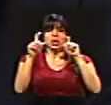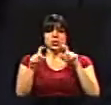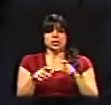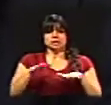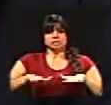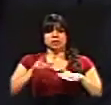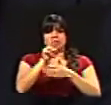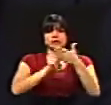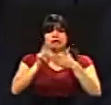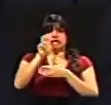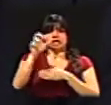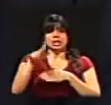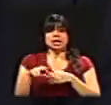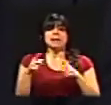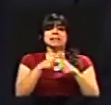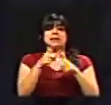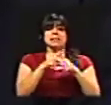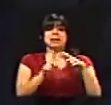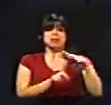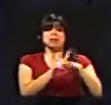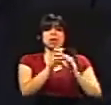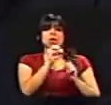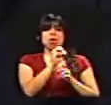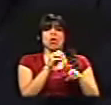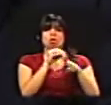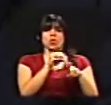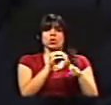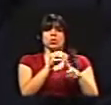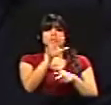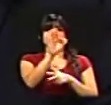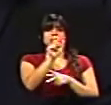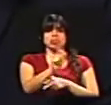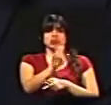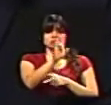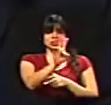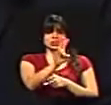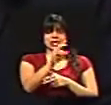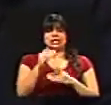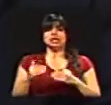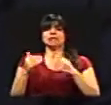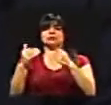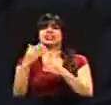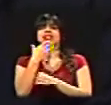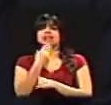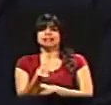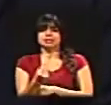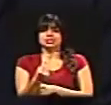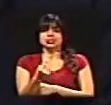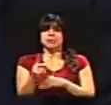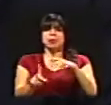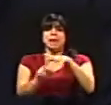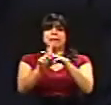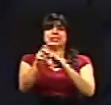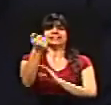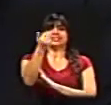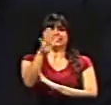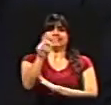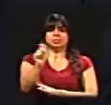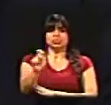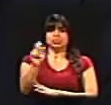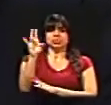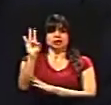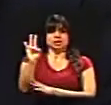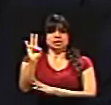Universidad de Costa Rica, primero aparecía en octubre con un 9.7 y luego ya diciembre aparecía con un